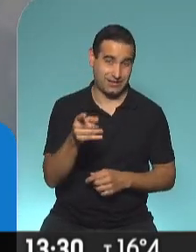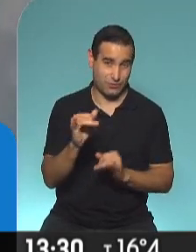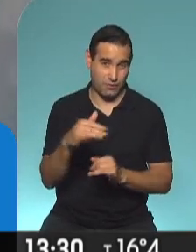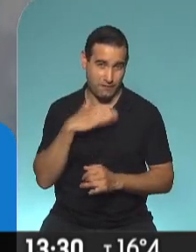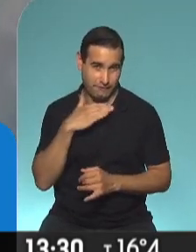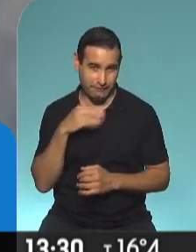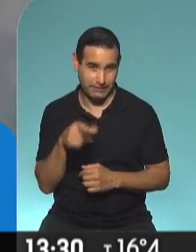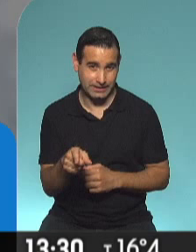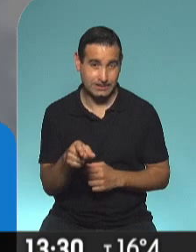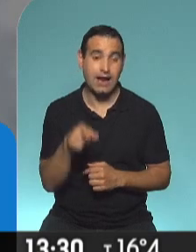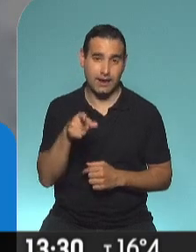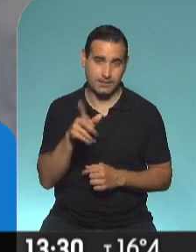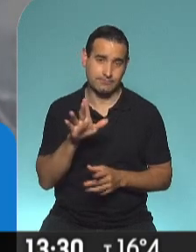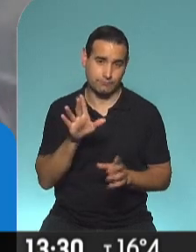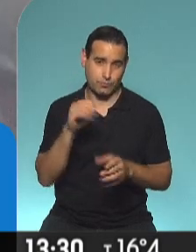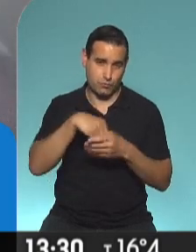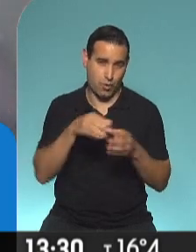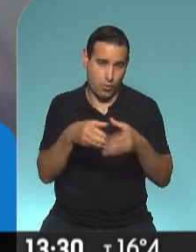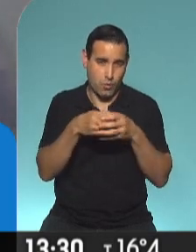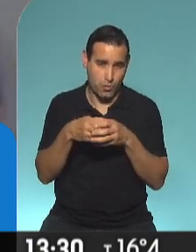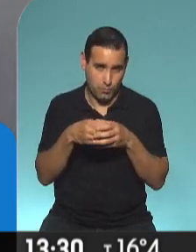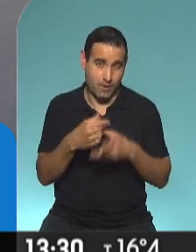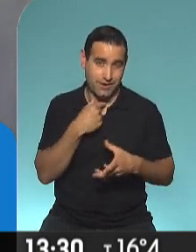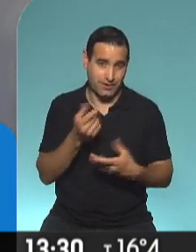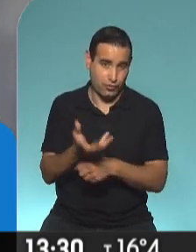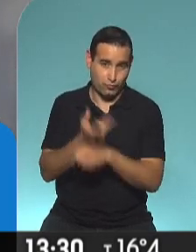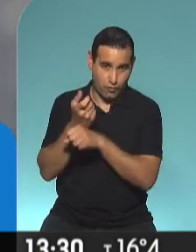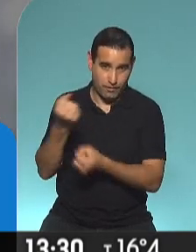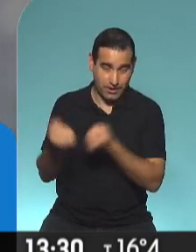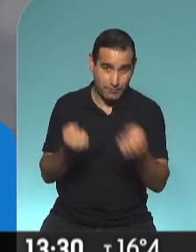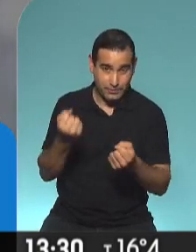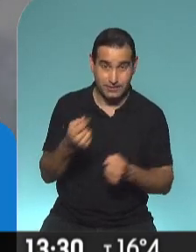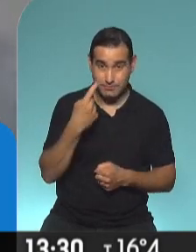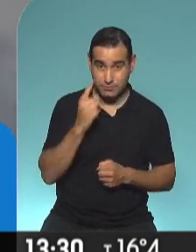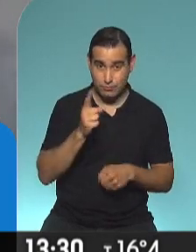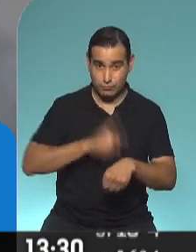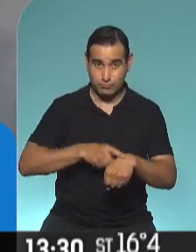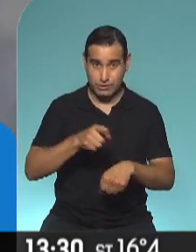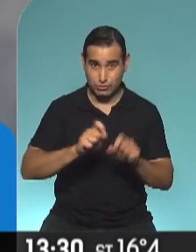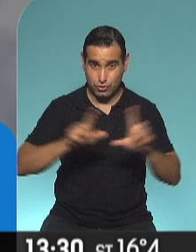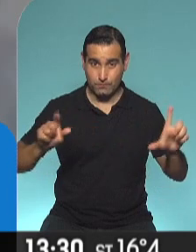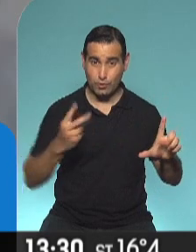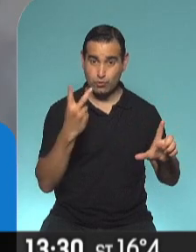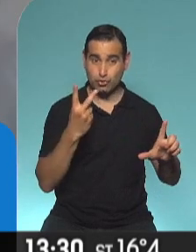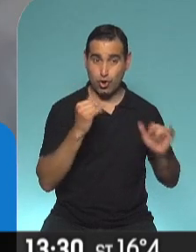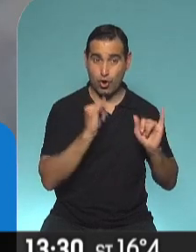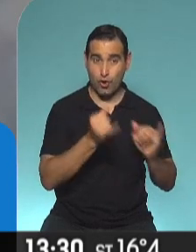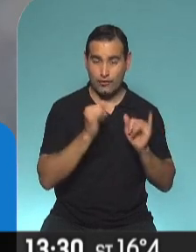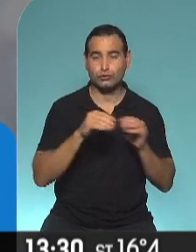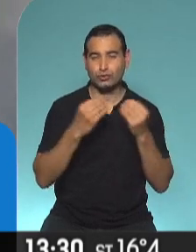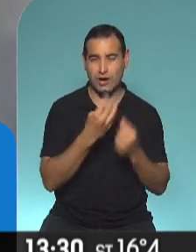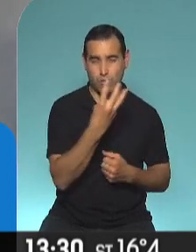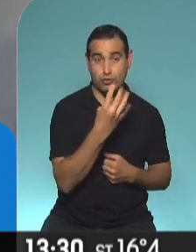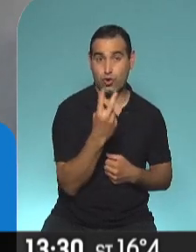que justamente había participado del intento de robo y este es el momento en el que dos de los jóvenes, eran cuatro en